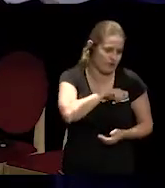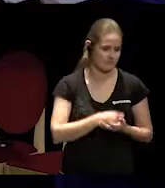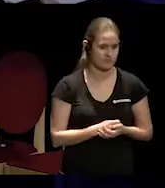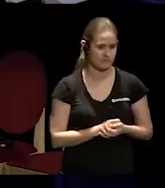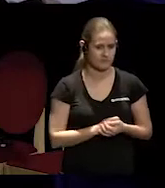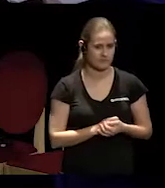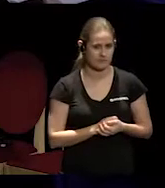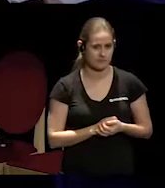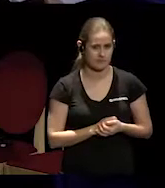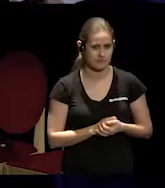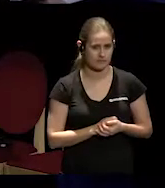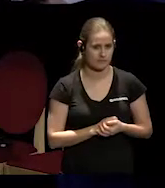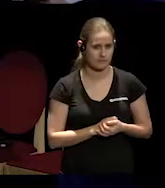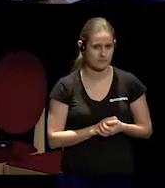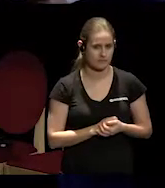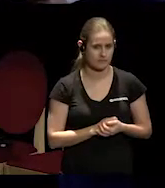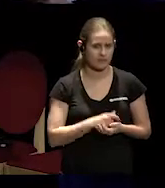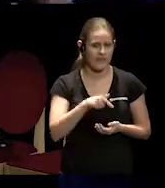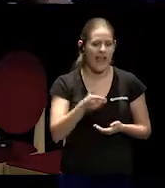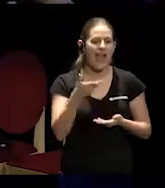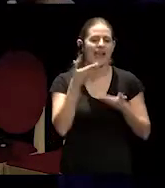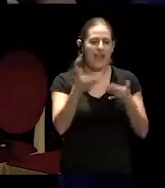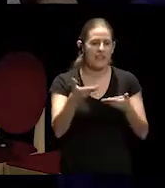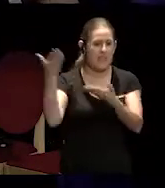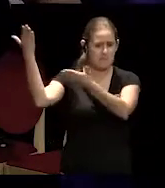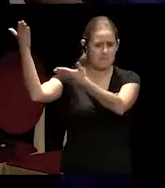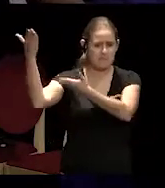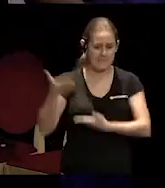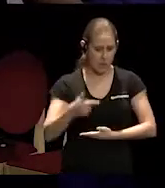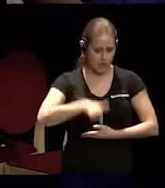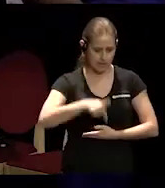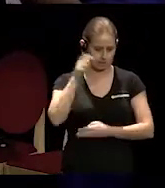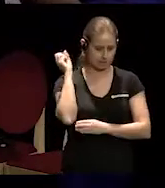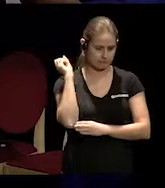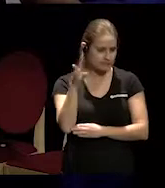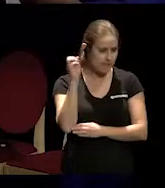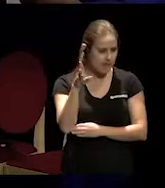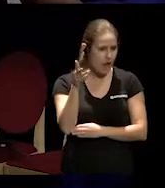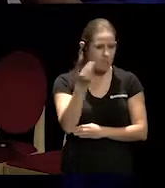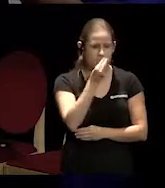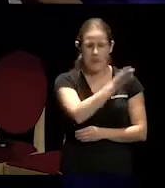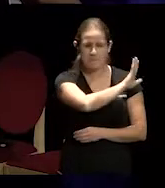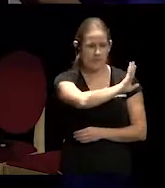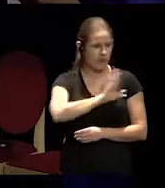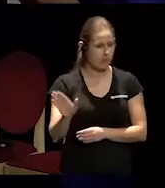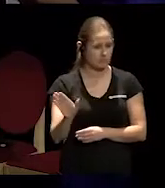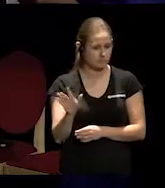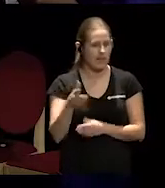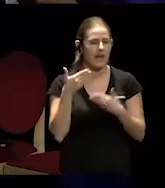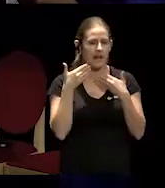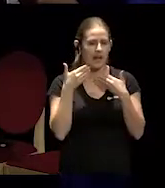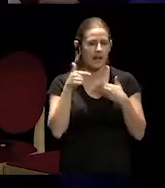invitado a este evento tan espectacular.